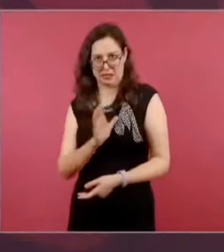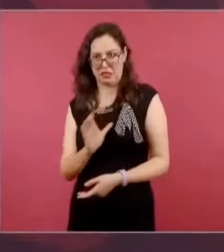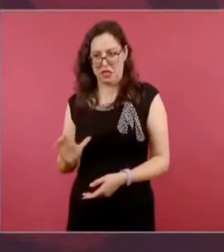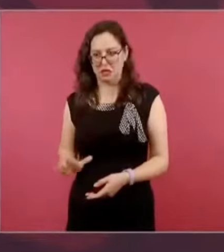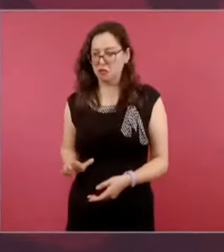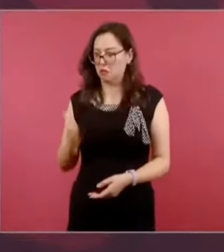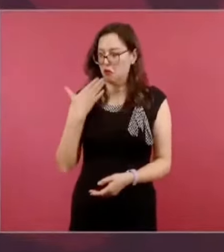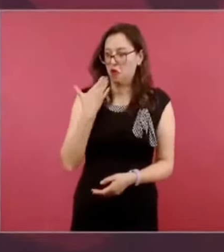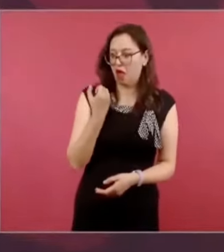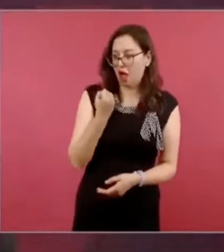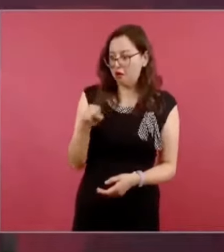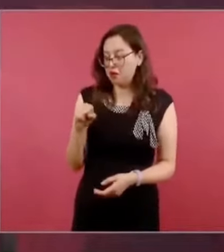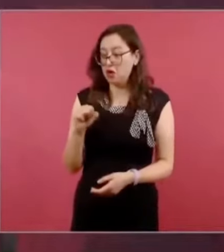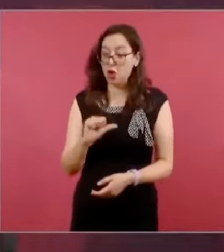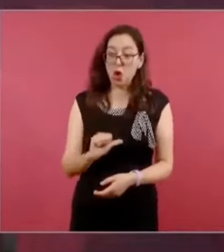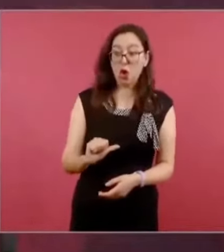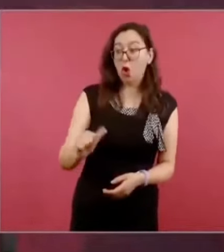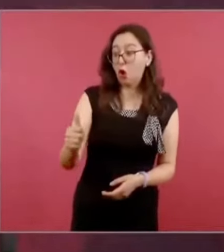no aguanta,